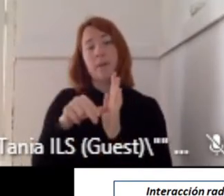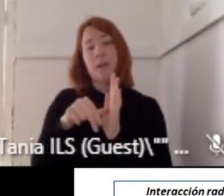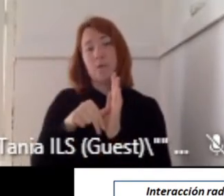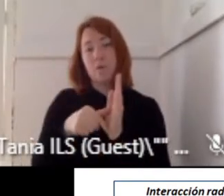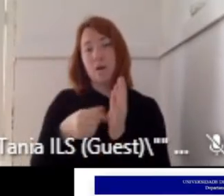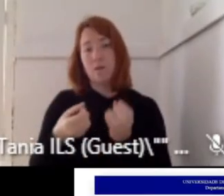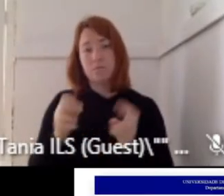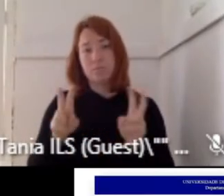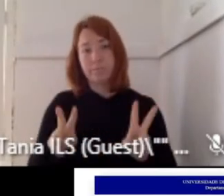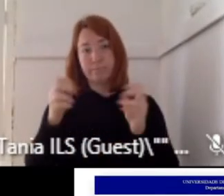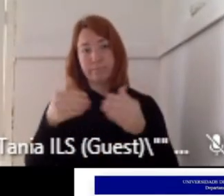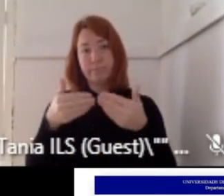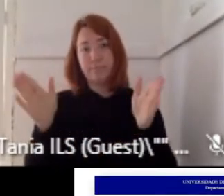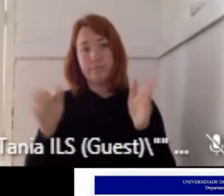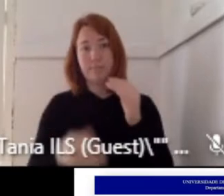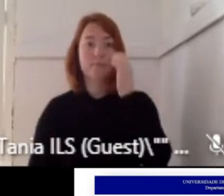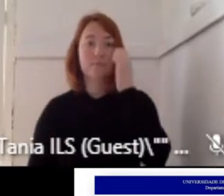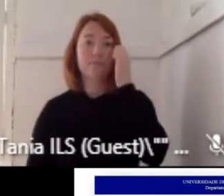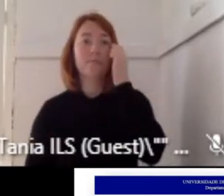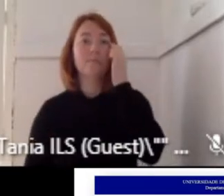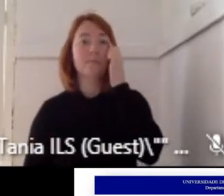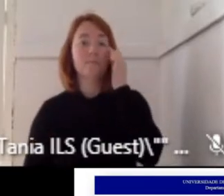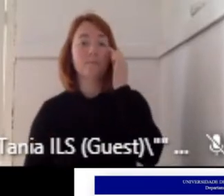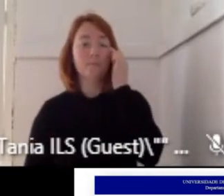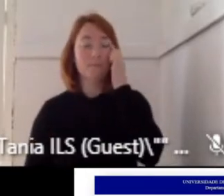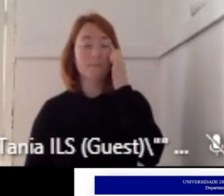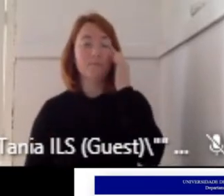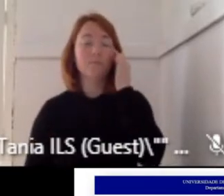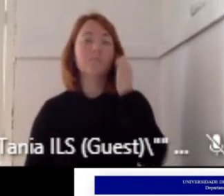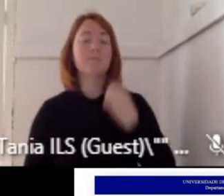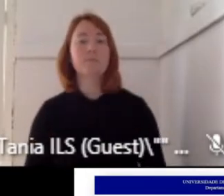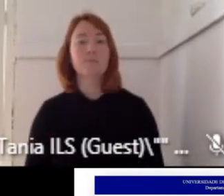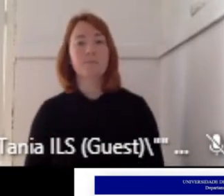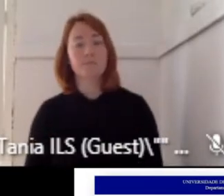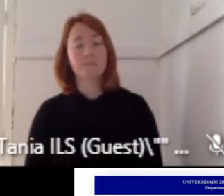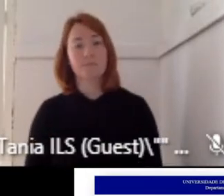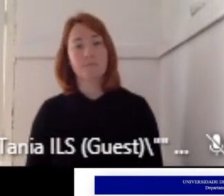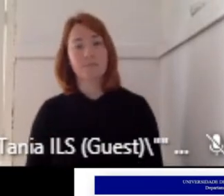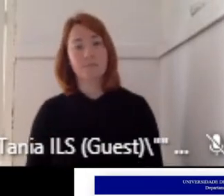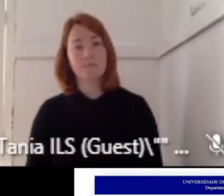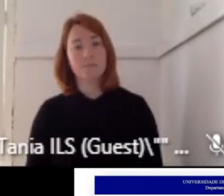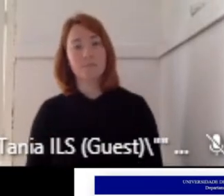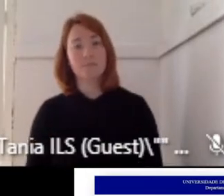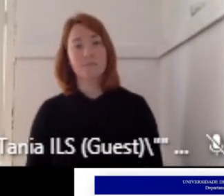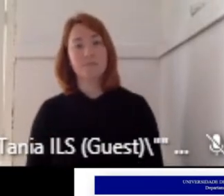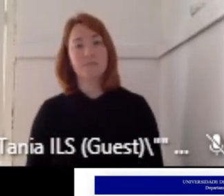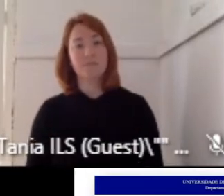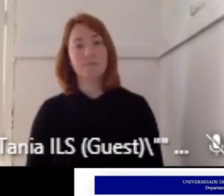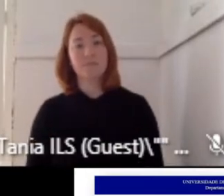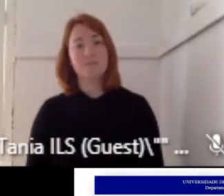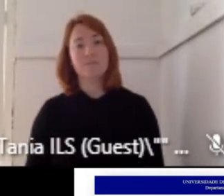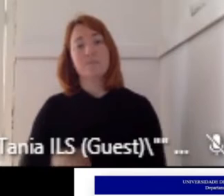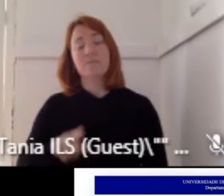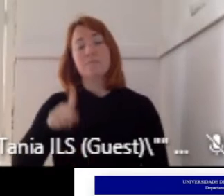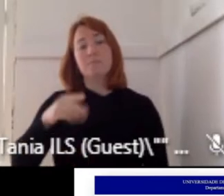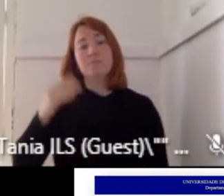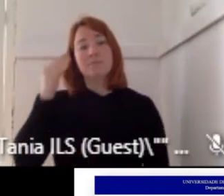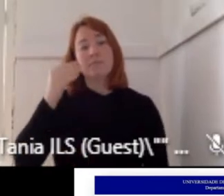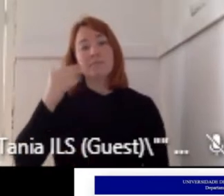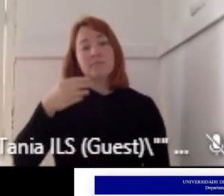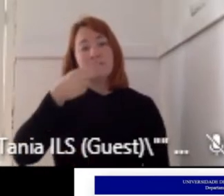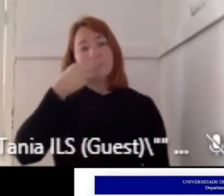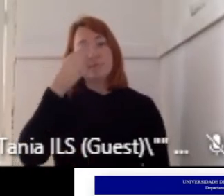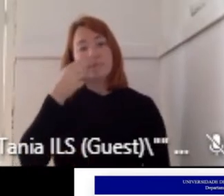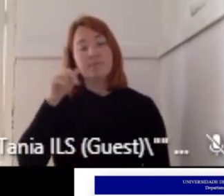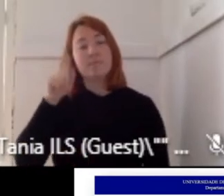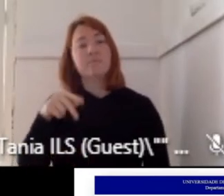imagen. Y también me parece muy interesante que vayamos introduciendo la perspectiva de género en la